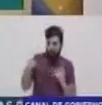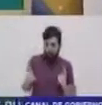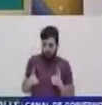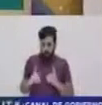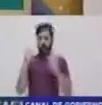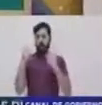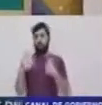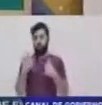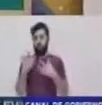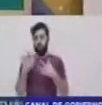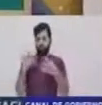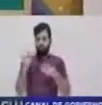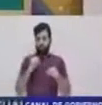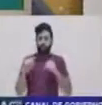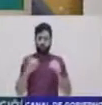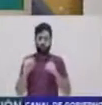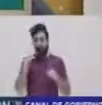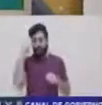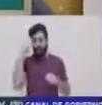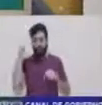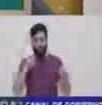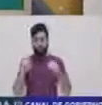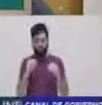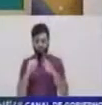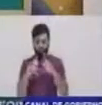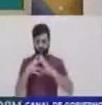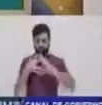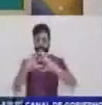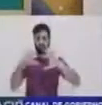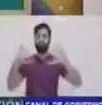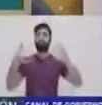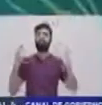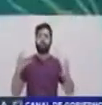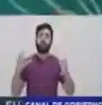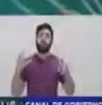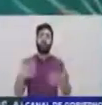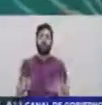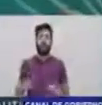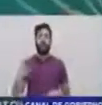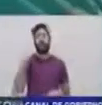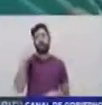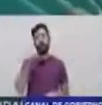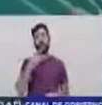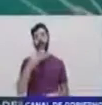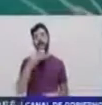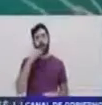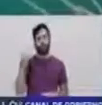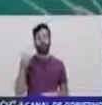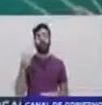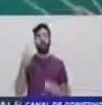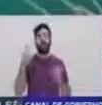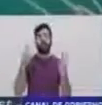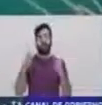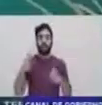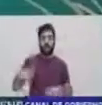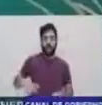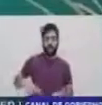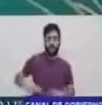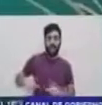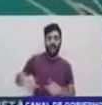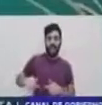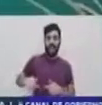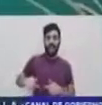específicamente lo que se necesita. Idealmente el procedimiento que se ha creado en la actualidad es el mejoramiento para el hígado